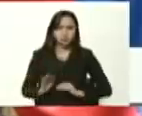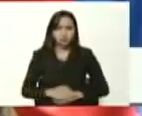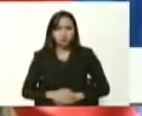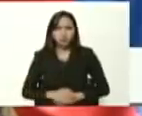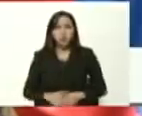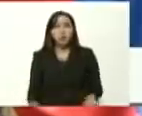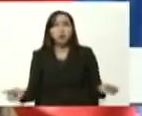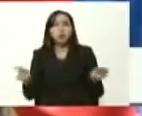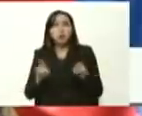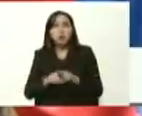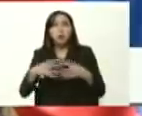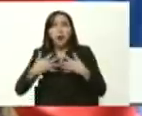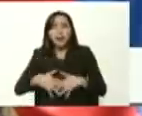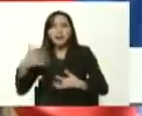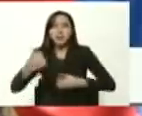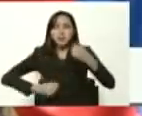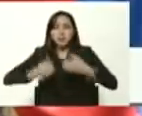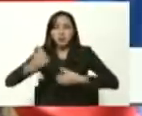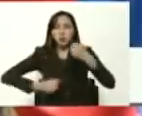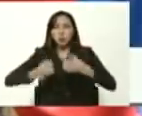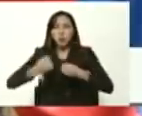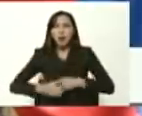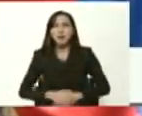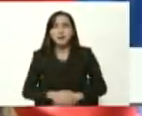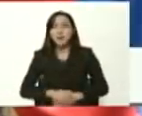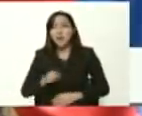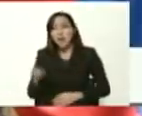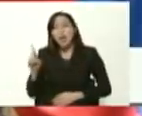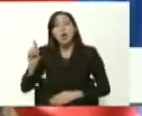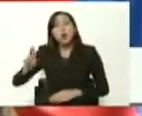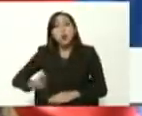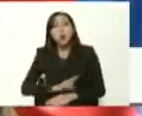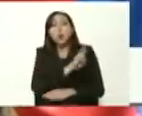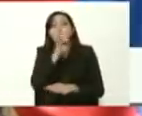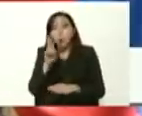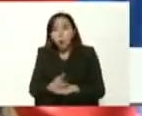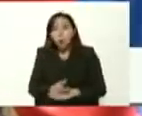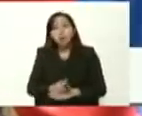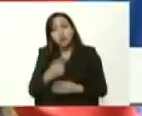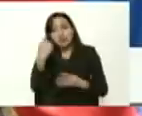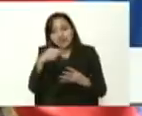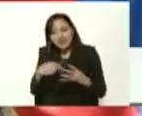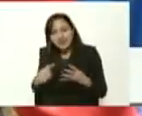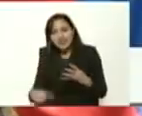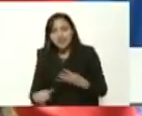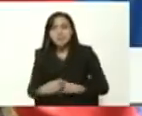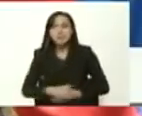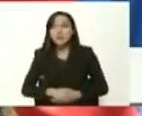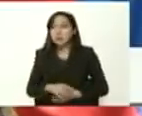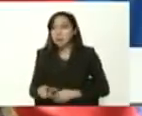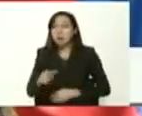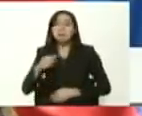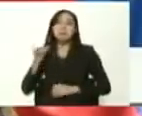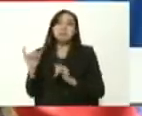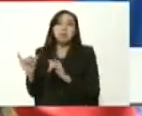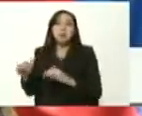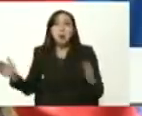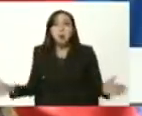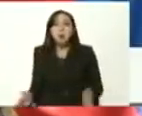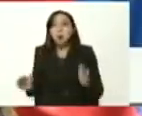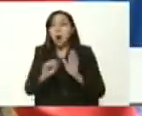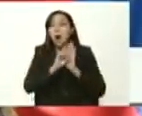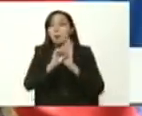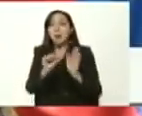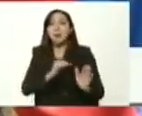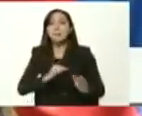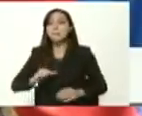similar a la de Lácteo Los Andes, y utilizaba los insumos de Lácteo Los Andes para él impulsar la marca